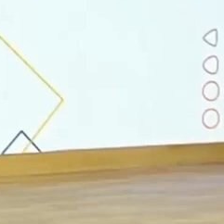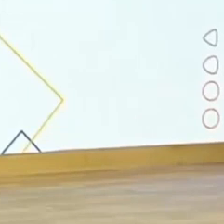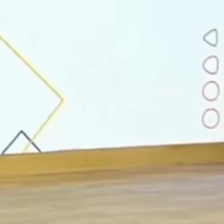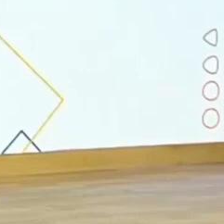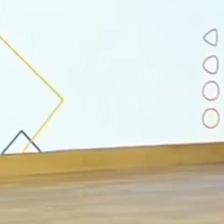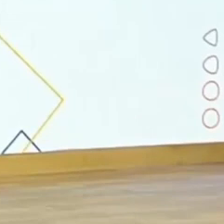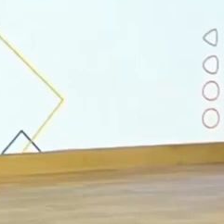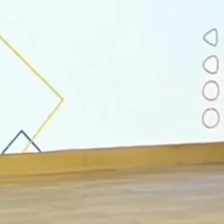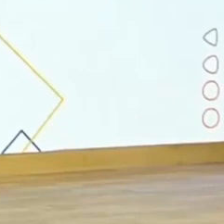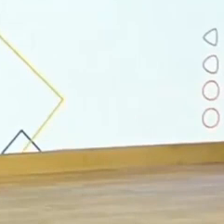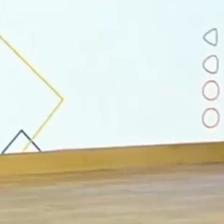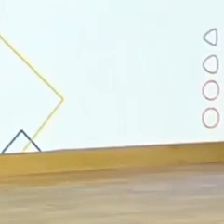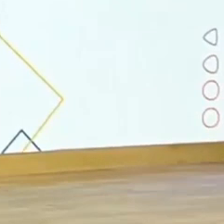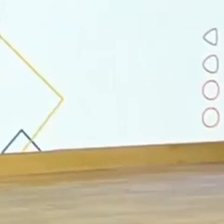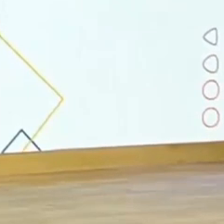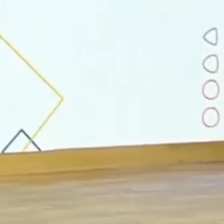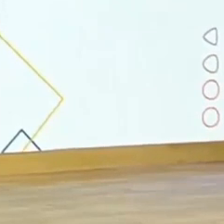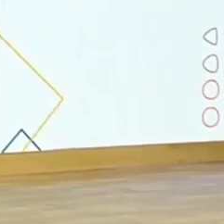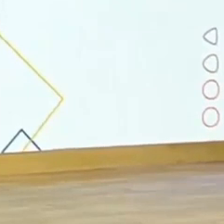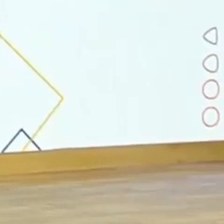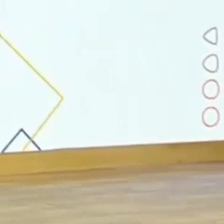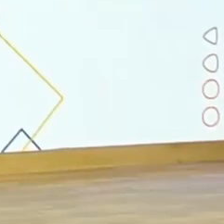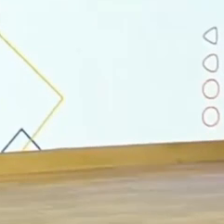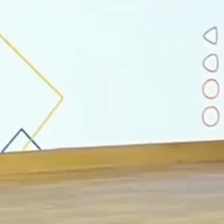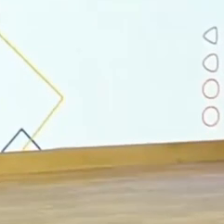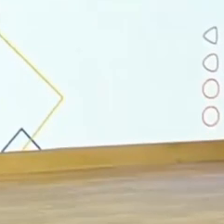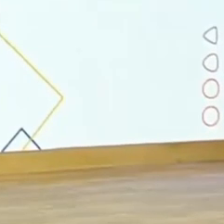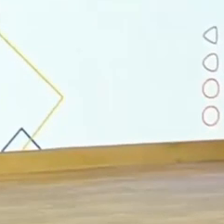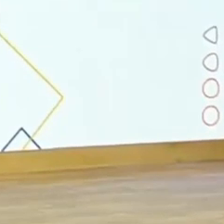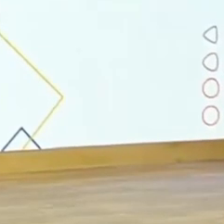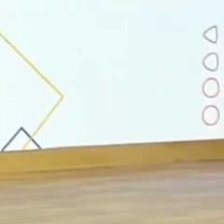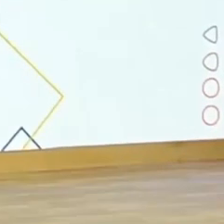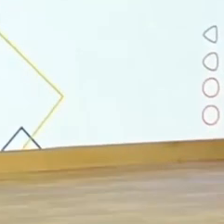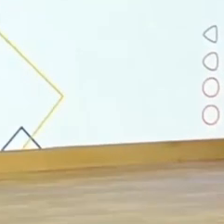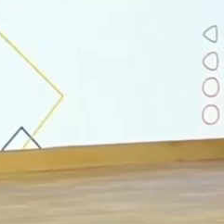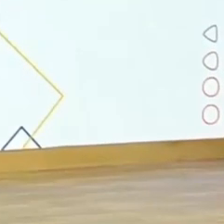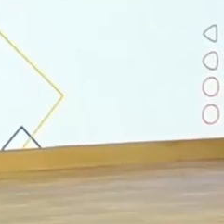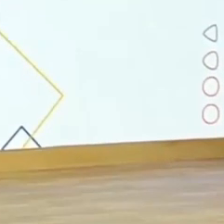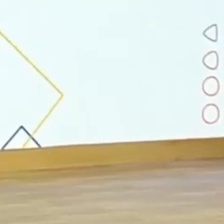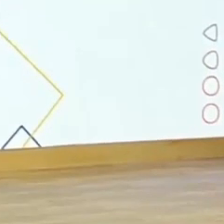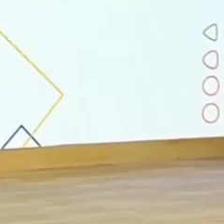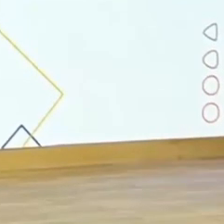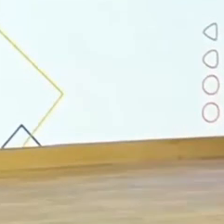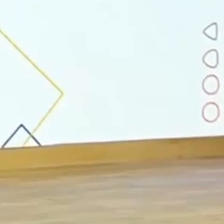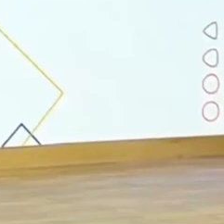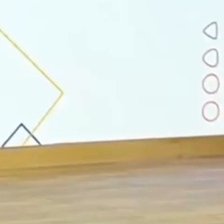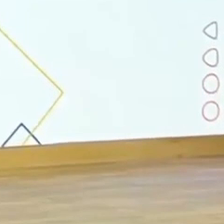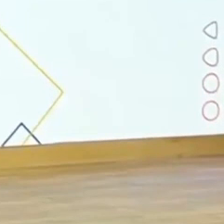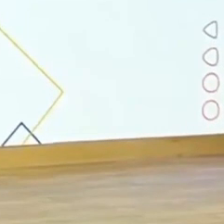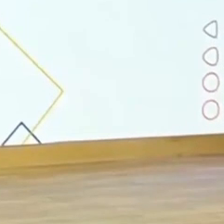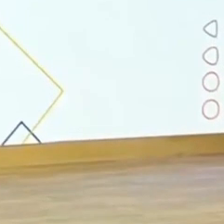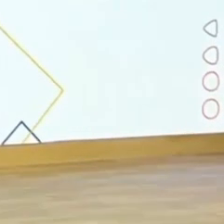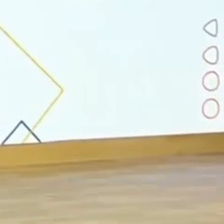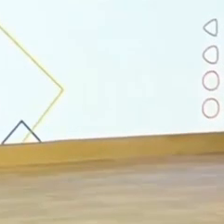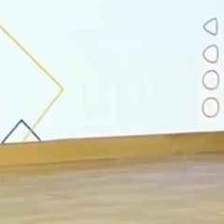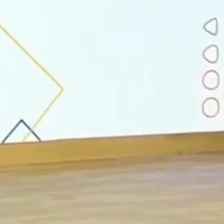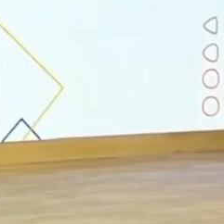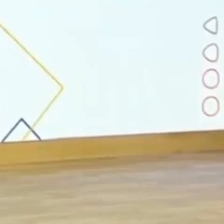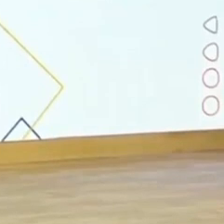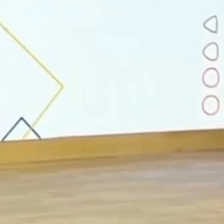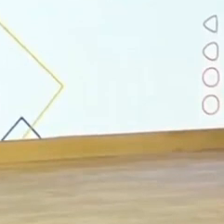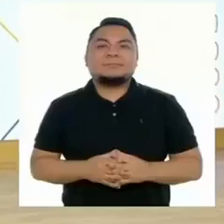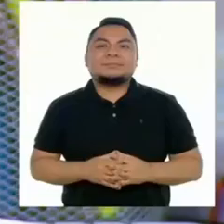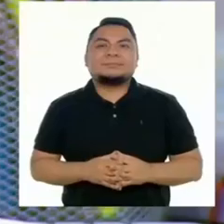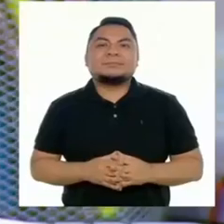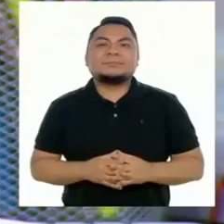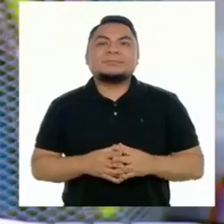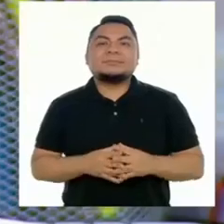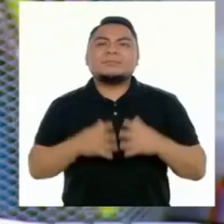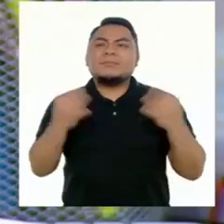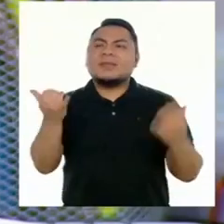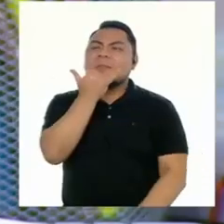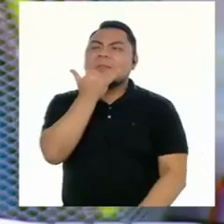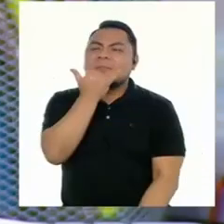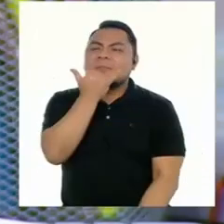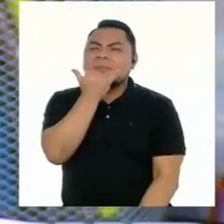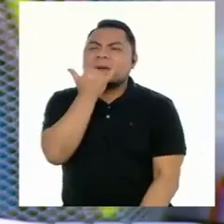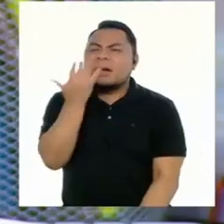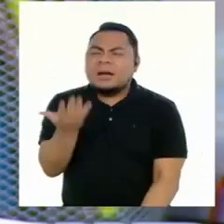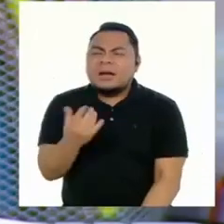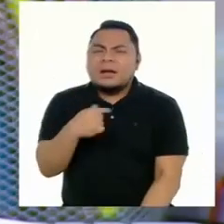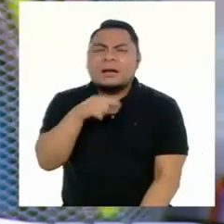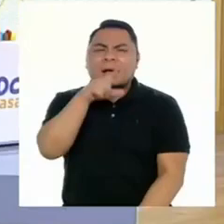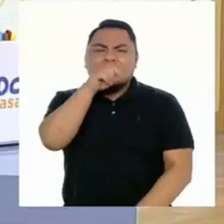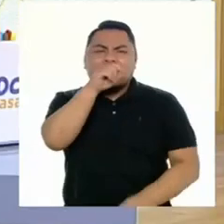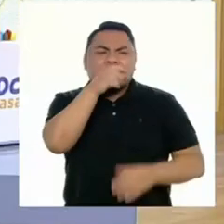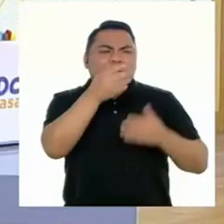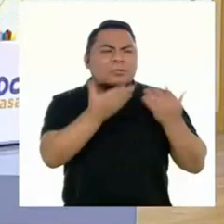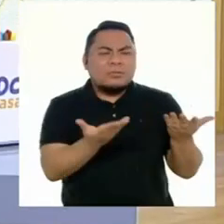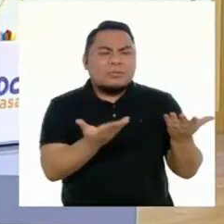luego papa. ¿Y la papa? ¿Dónde está la papa? ¿Qué pasó? ¿Qué te angustia